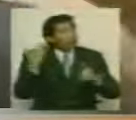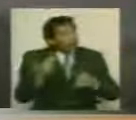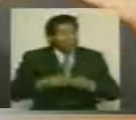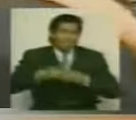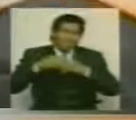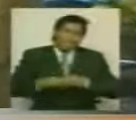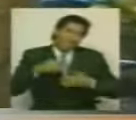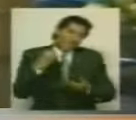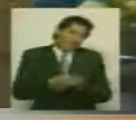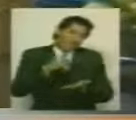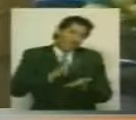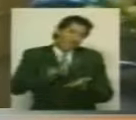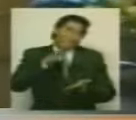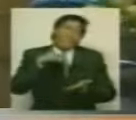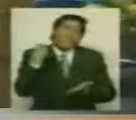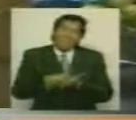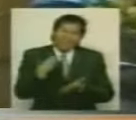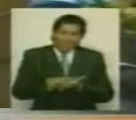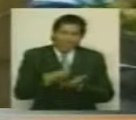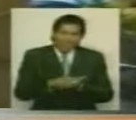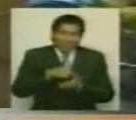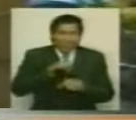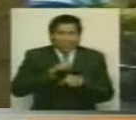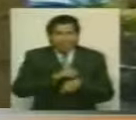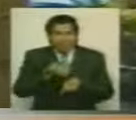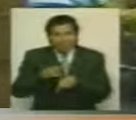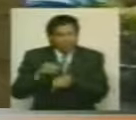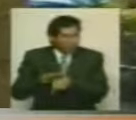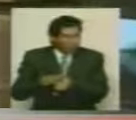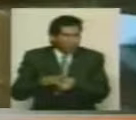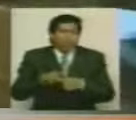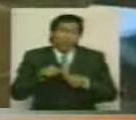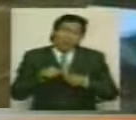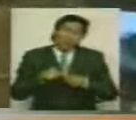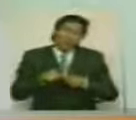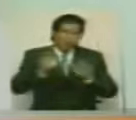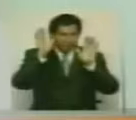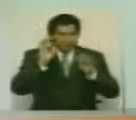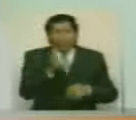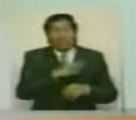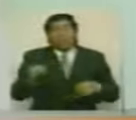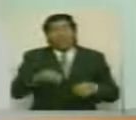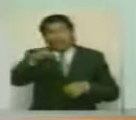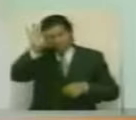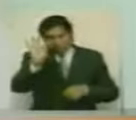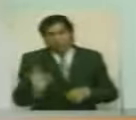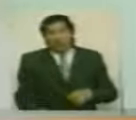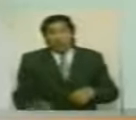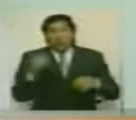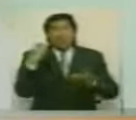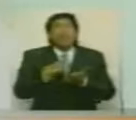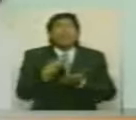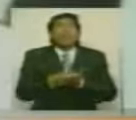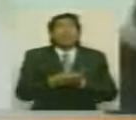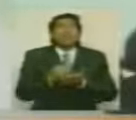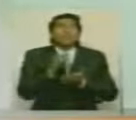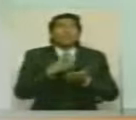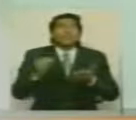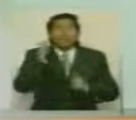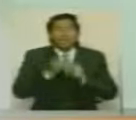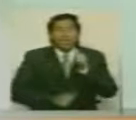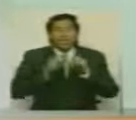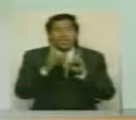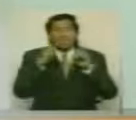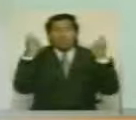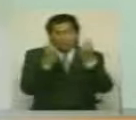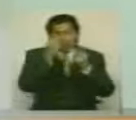fiscal, el dinero que se asigna cada año se mantiene. La asignación de los recursos de cada